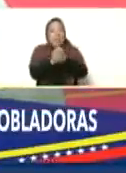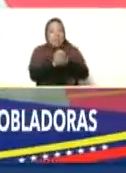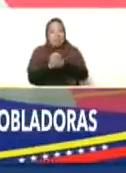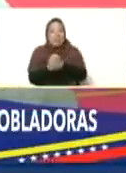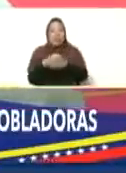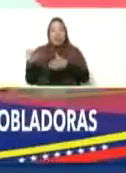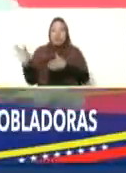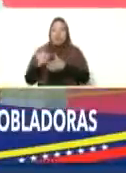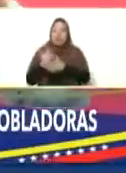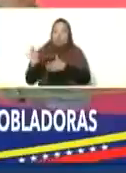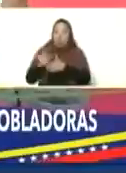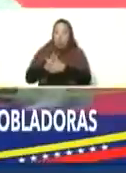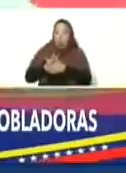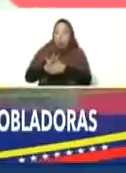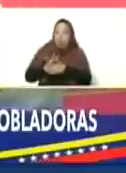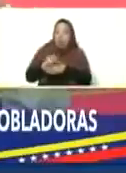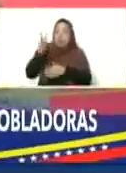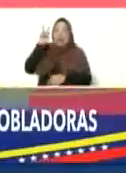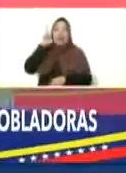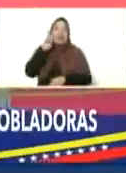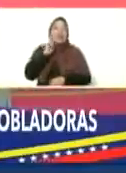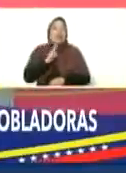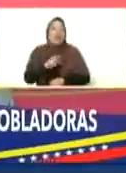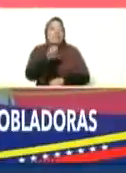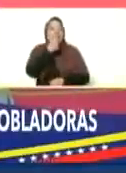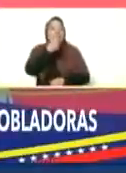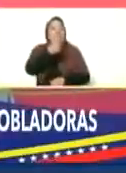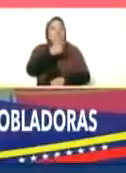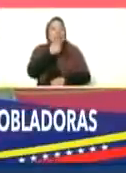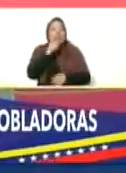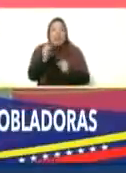funcionales limpia brillante